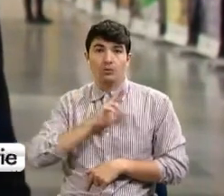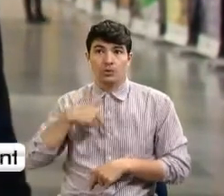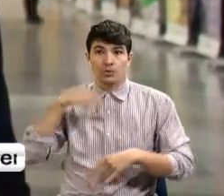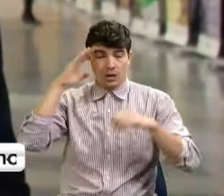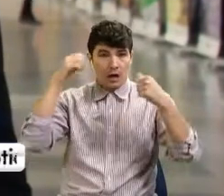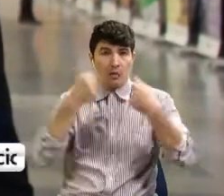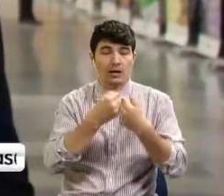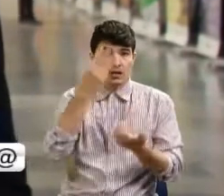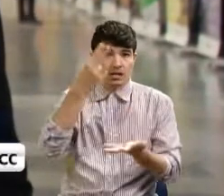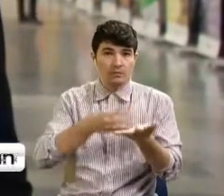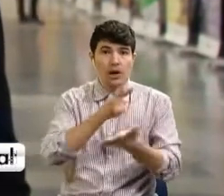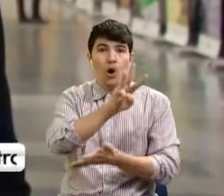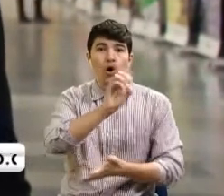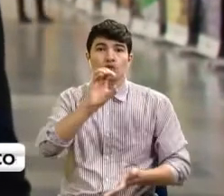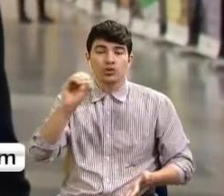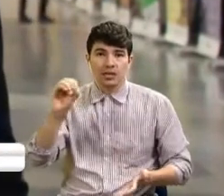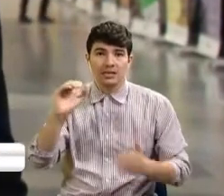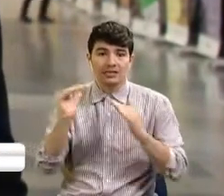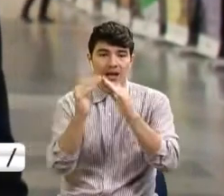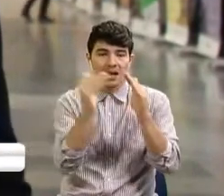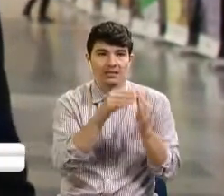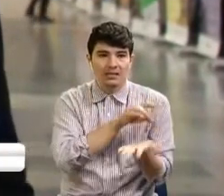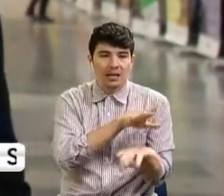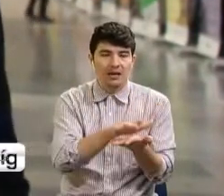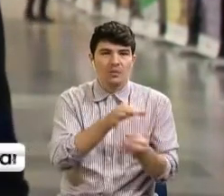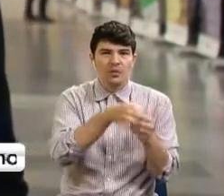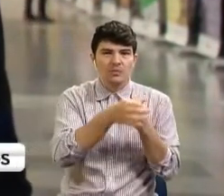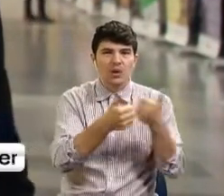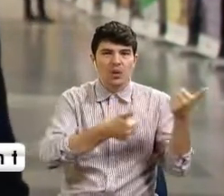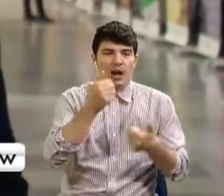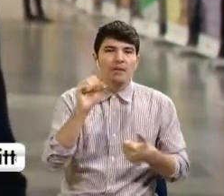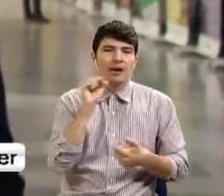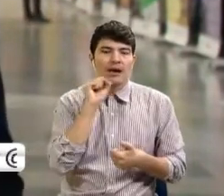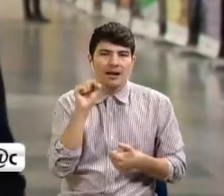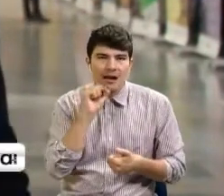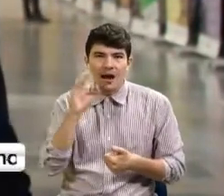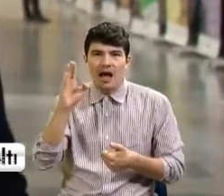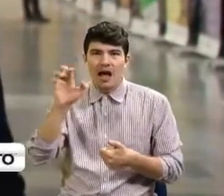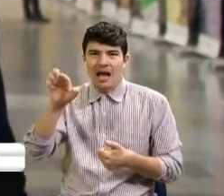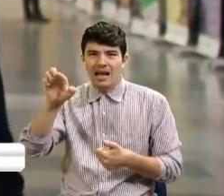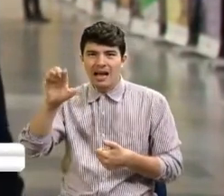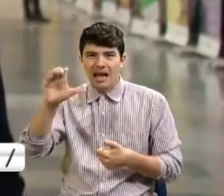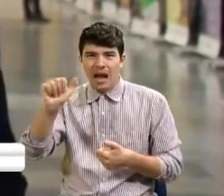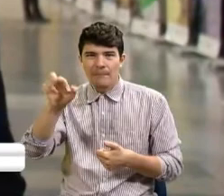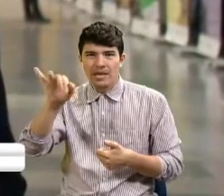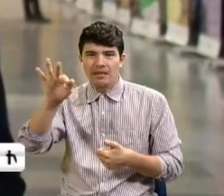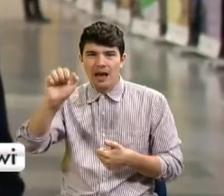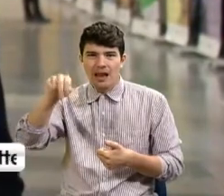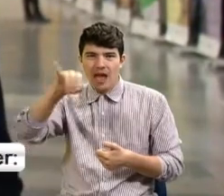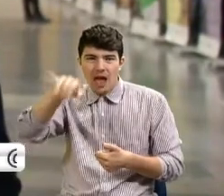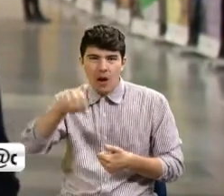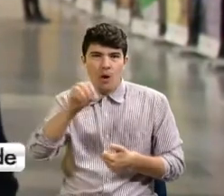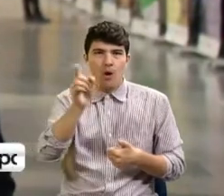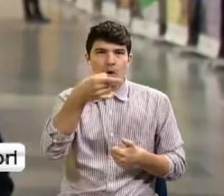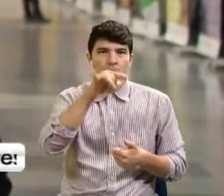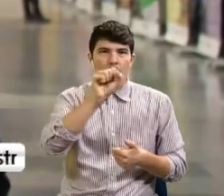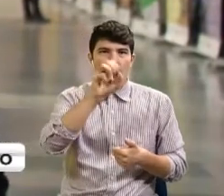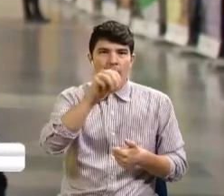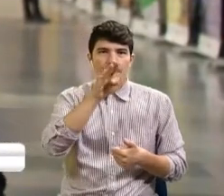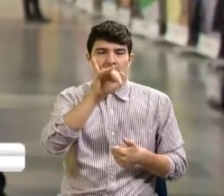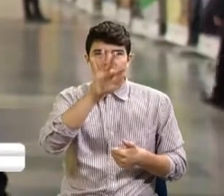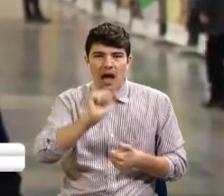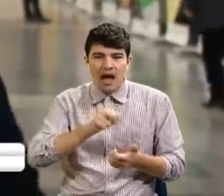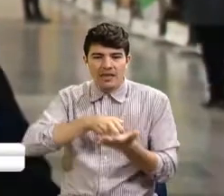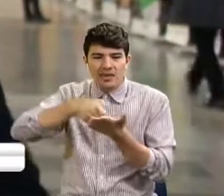tres mil 800 viviendas gratuitas en los municipios como barrancabermeja capitanejo guacamayo gambita girón website